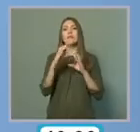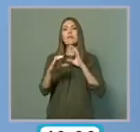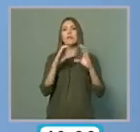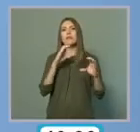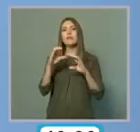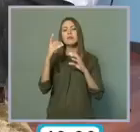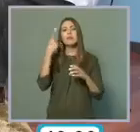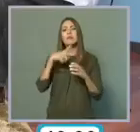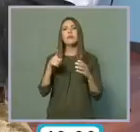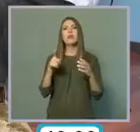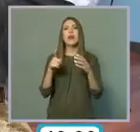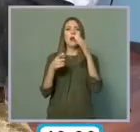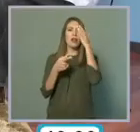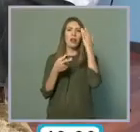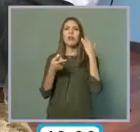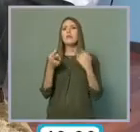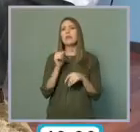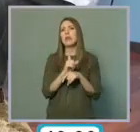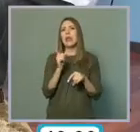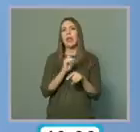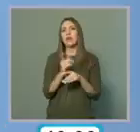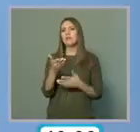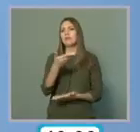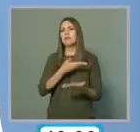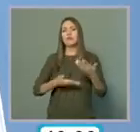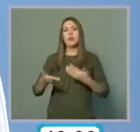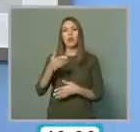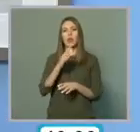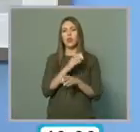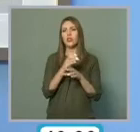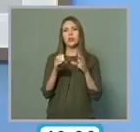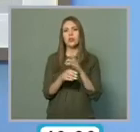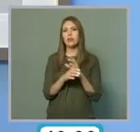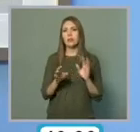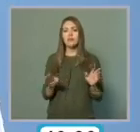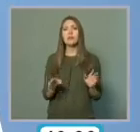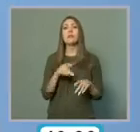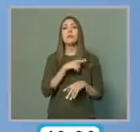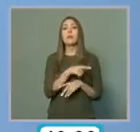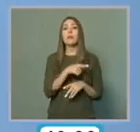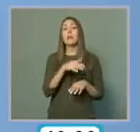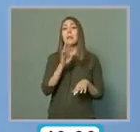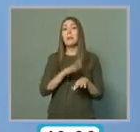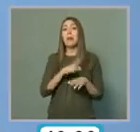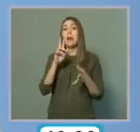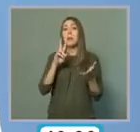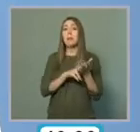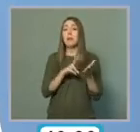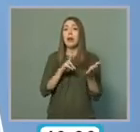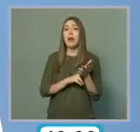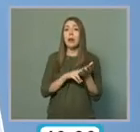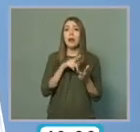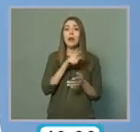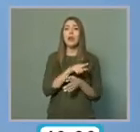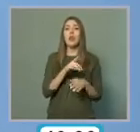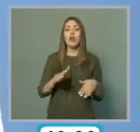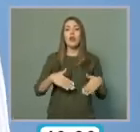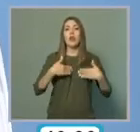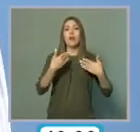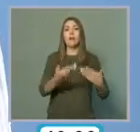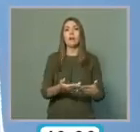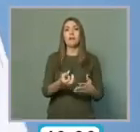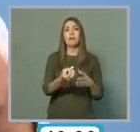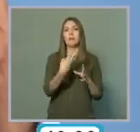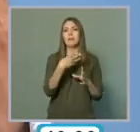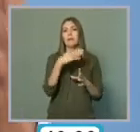el intercambio cotidiano de cosas. Sí. Esto le da un peso adicional en la confianza que le tenemos a un mensaje que nos llega. Claro.